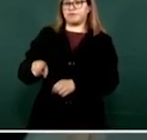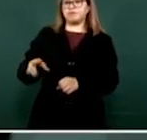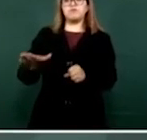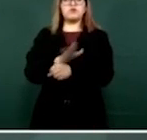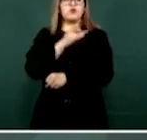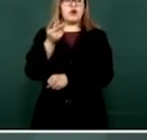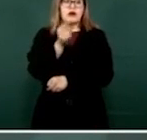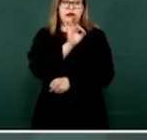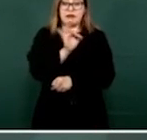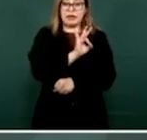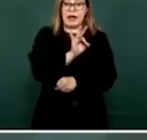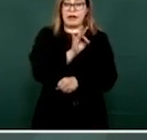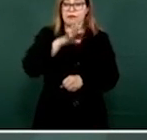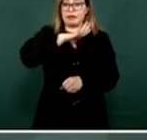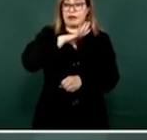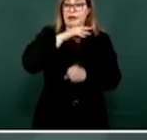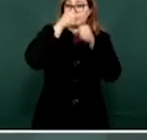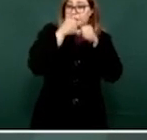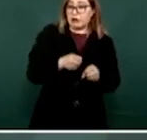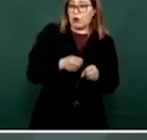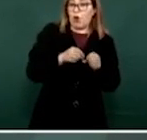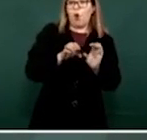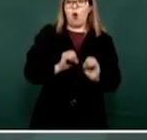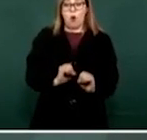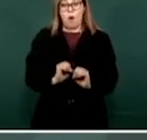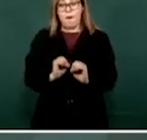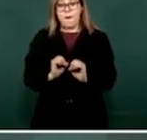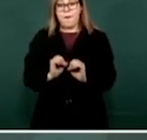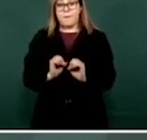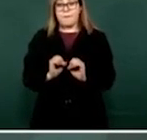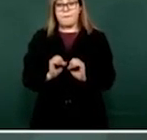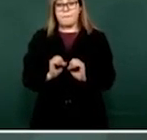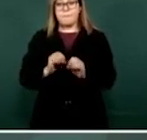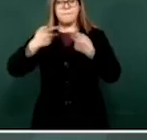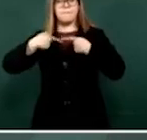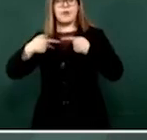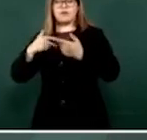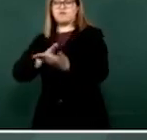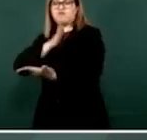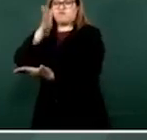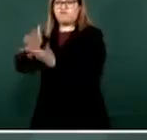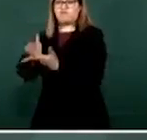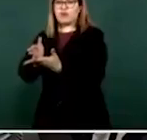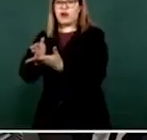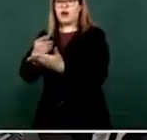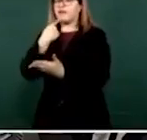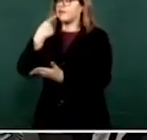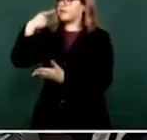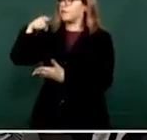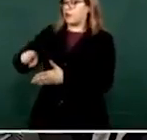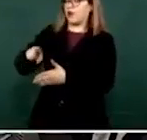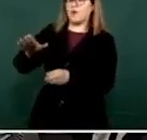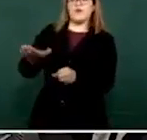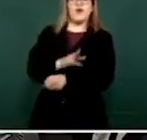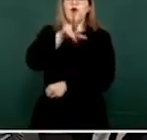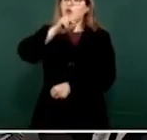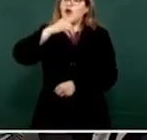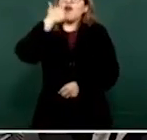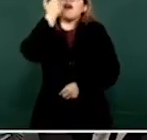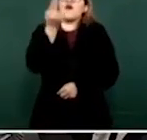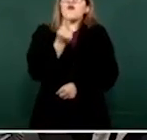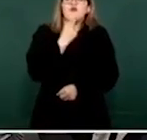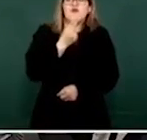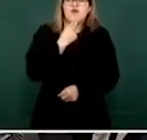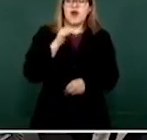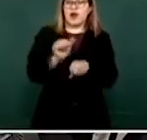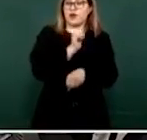está asegurado o la gente va y denuncia porque no quiere que utilicen ese vehículo para